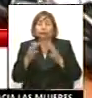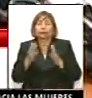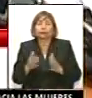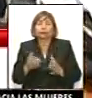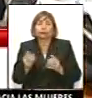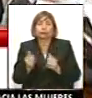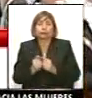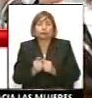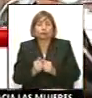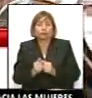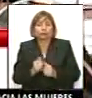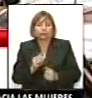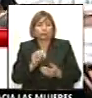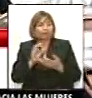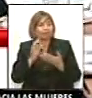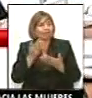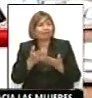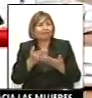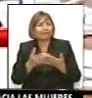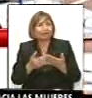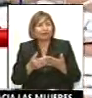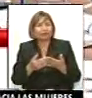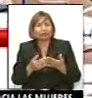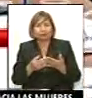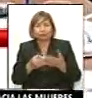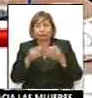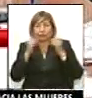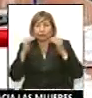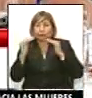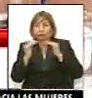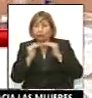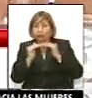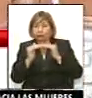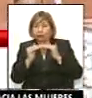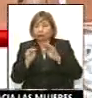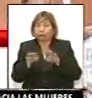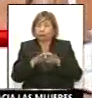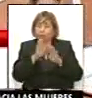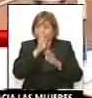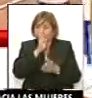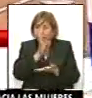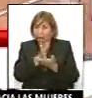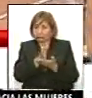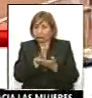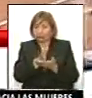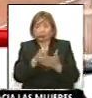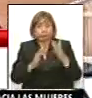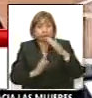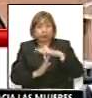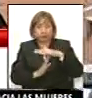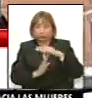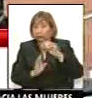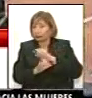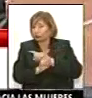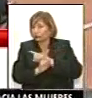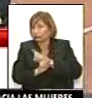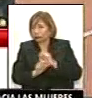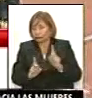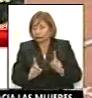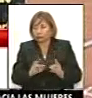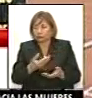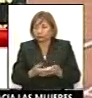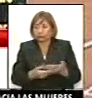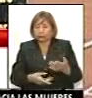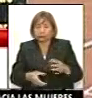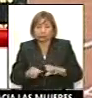como en otros casos, es una absoluta imparcialidad, una seriedad de la investigación, independientemente de quien sea